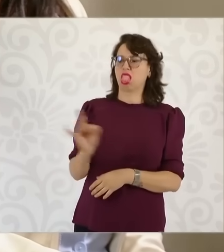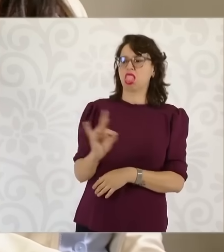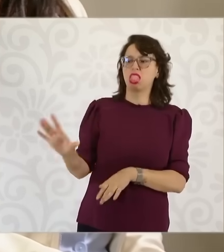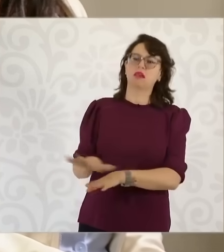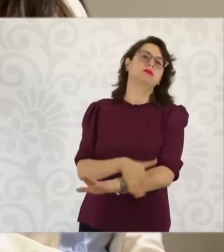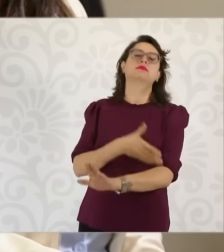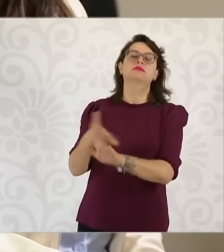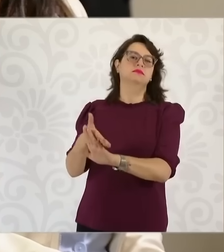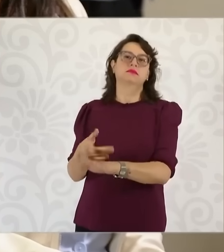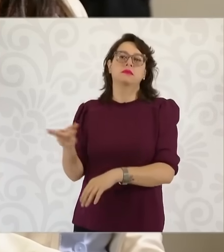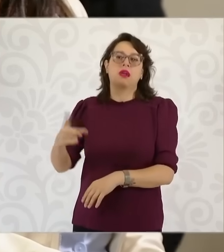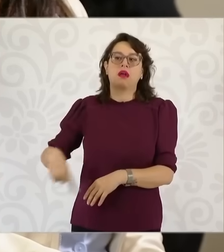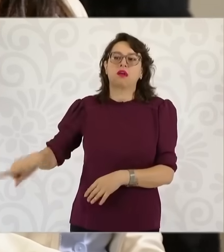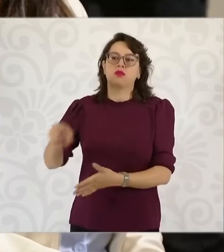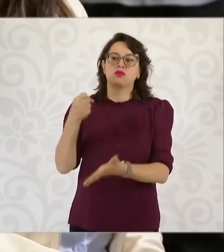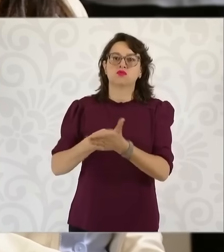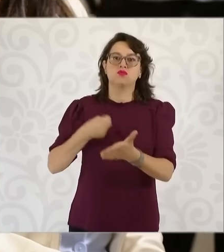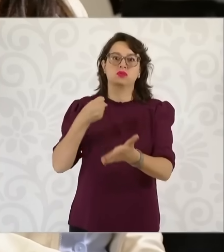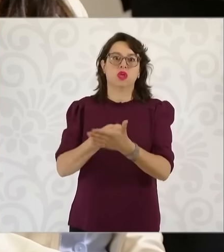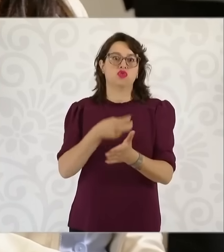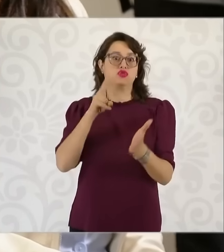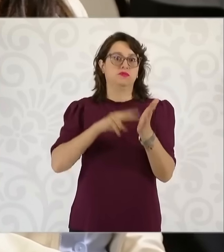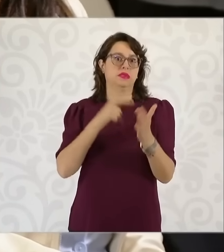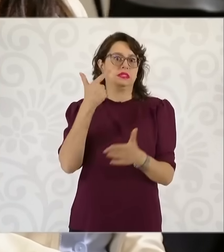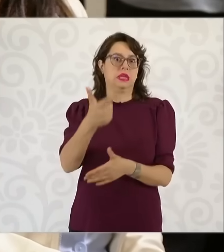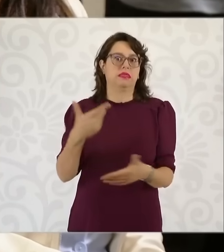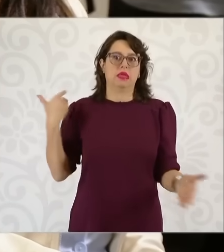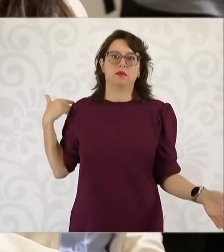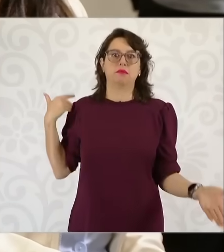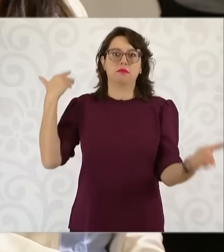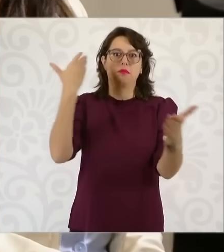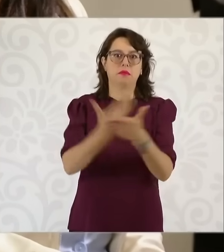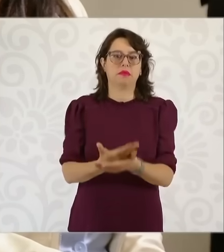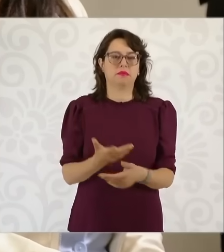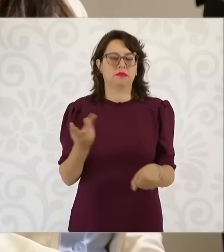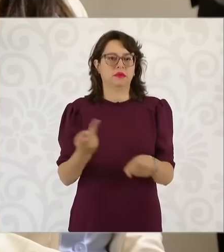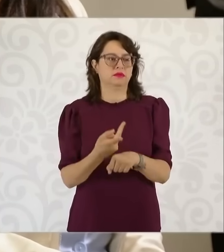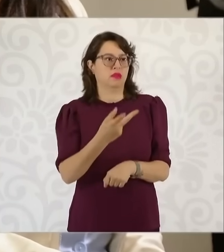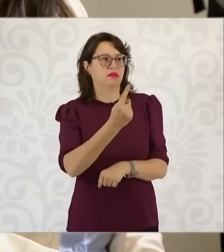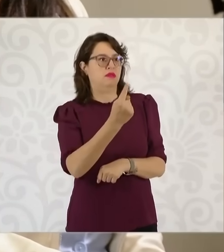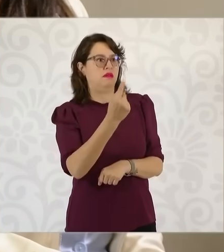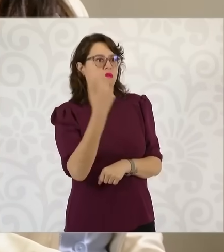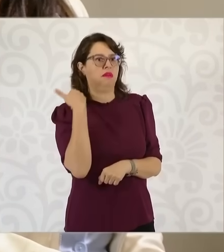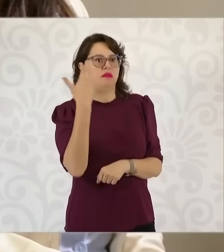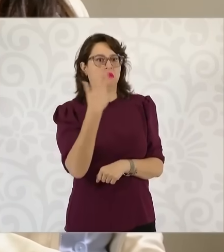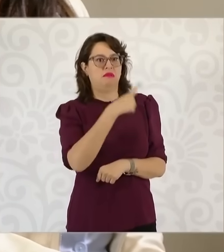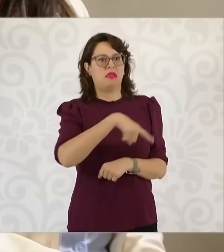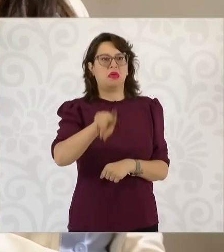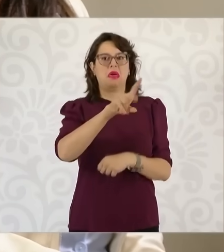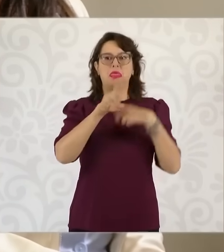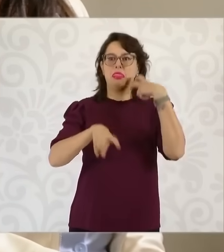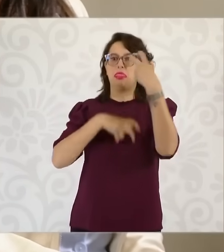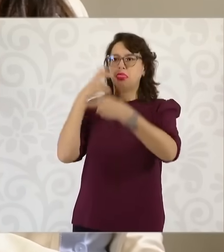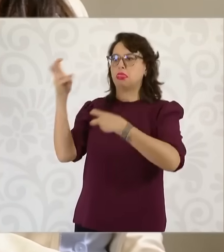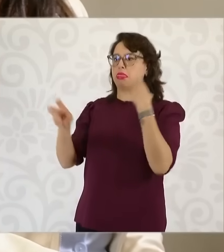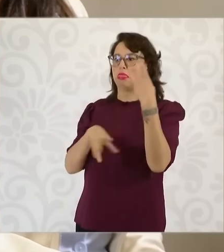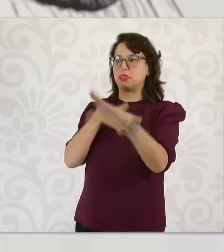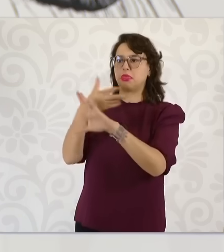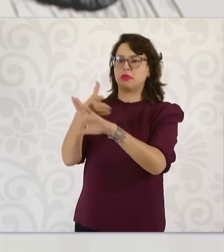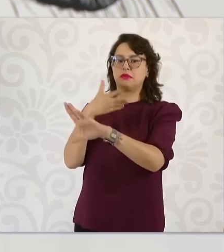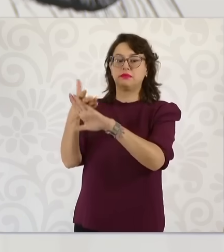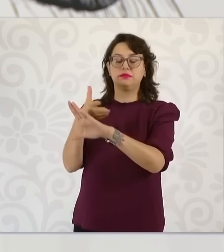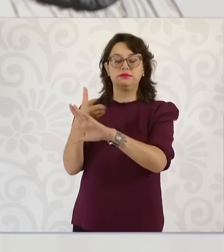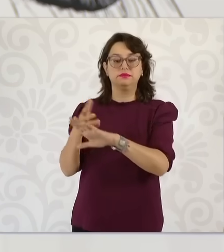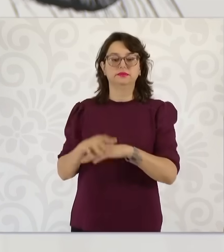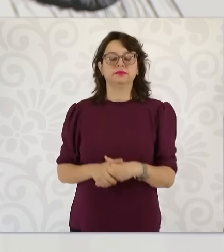desde 2007. Saber si usted haría un llamado a que no se estigmatice el movimiento de la CENTE. Yo hago